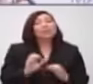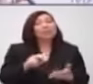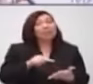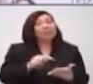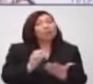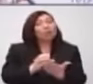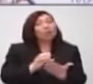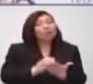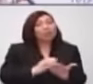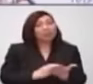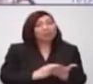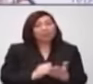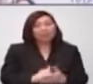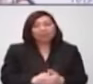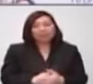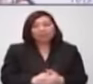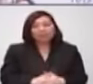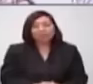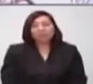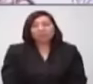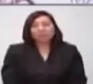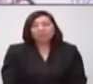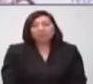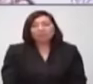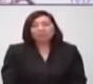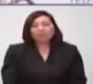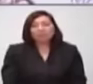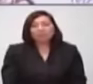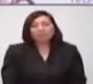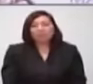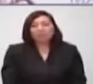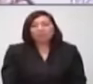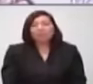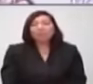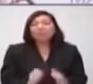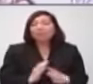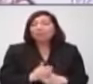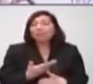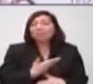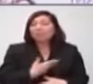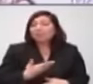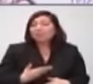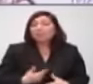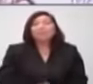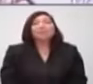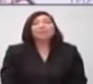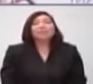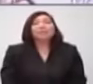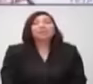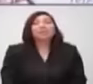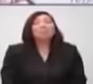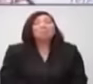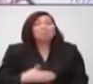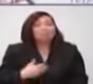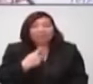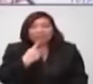el contrato de concesión. A través de la presidencia. A través de la presidencia, señor presidente, por supuestamente. Y si a través de la presidencia, señor presidente, podría,